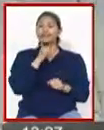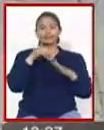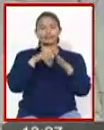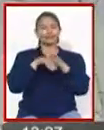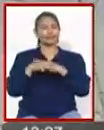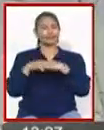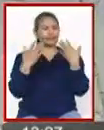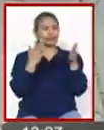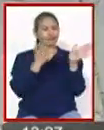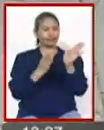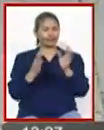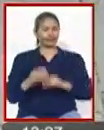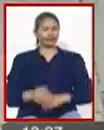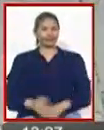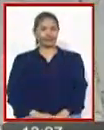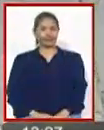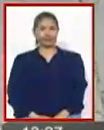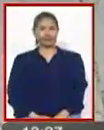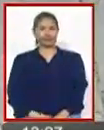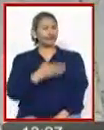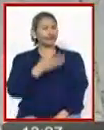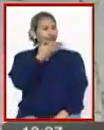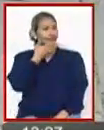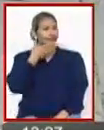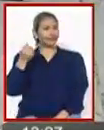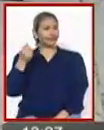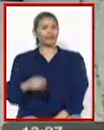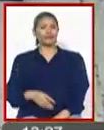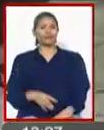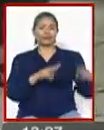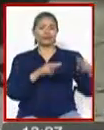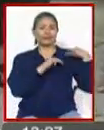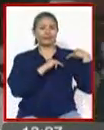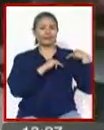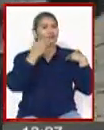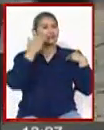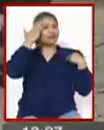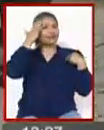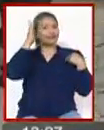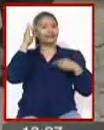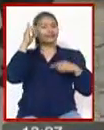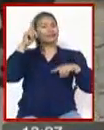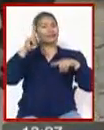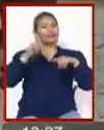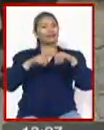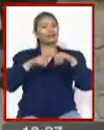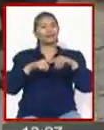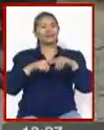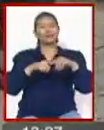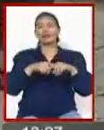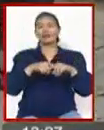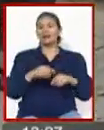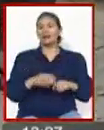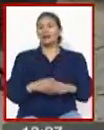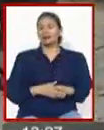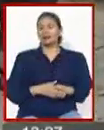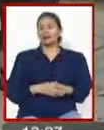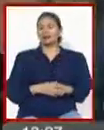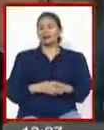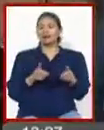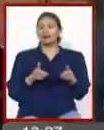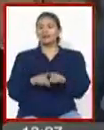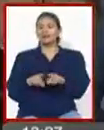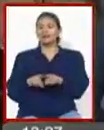¿Está preparada entonces? Sí. ¿Será una de las mejores usted en la premilitar? No sé, depende de cómo estén van a ser las de mi compañía,